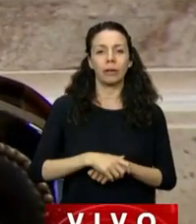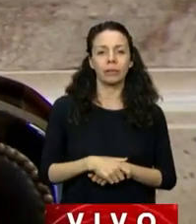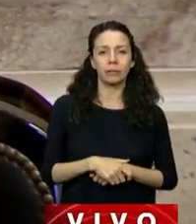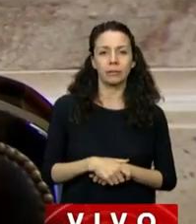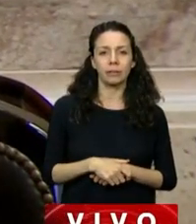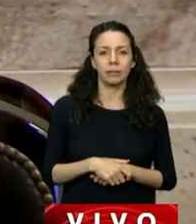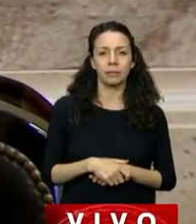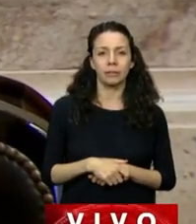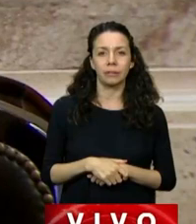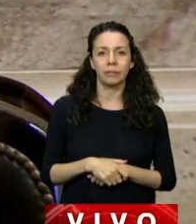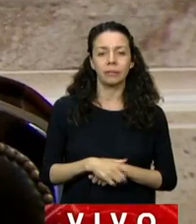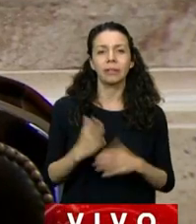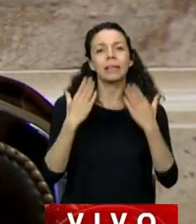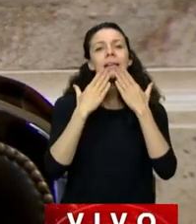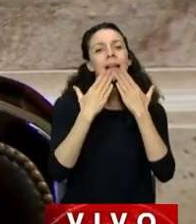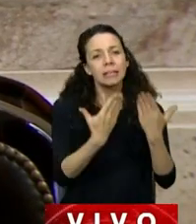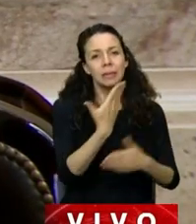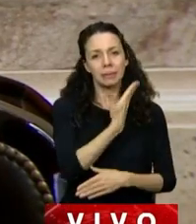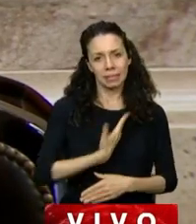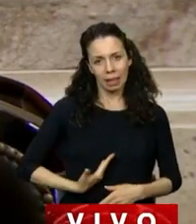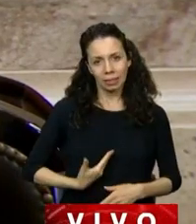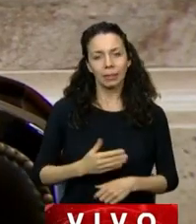Gracias Señor Presidente